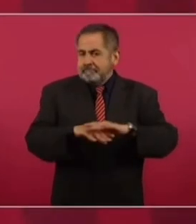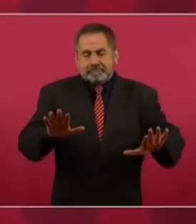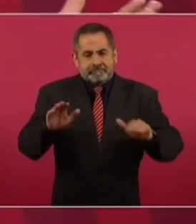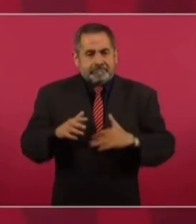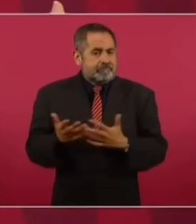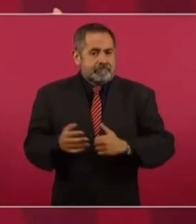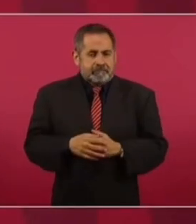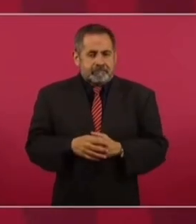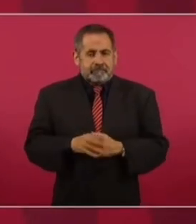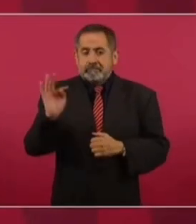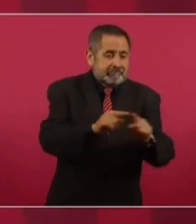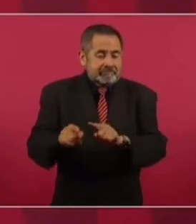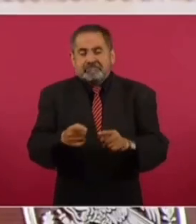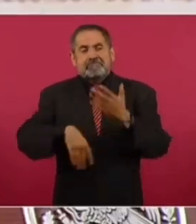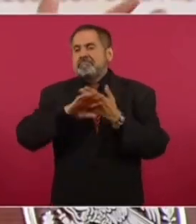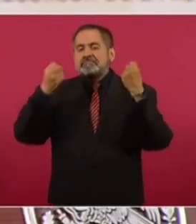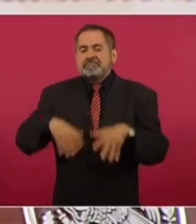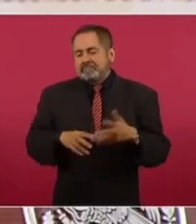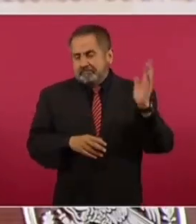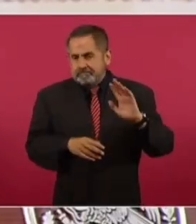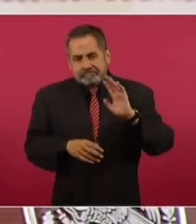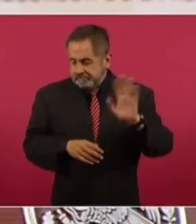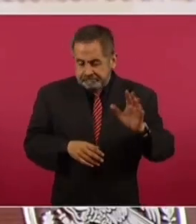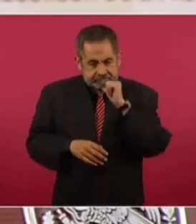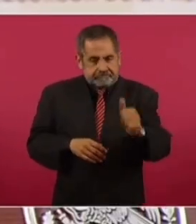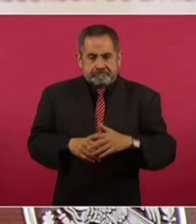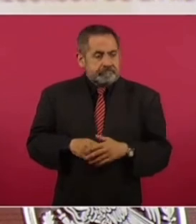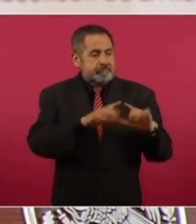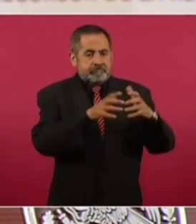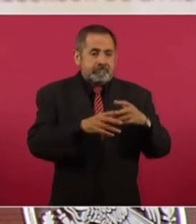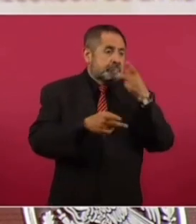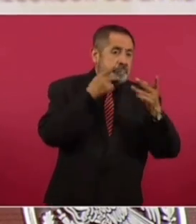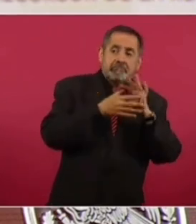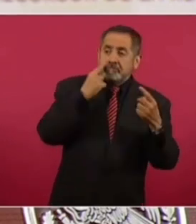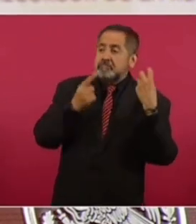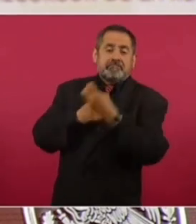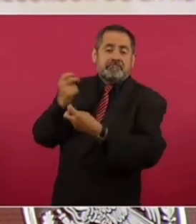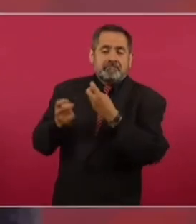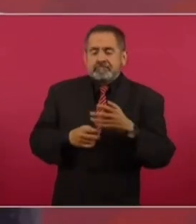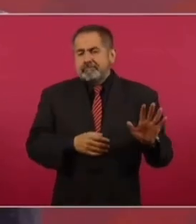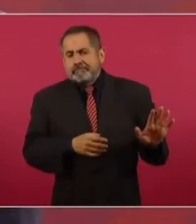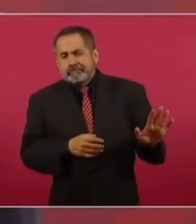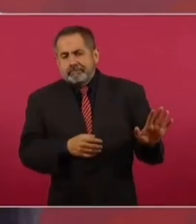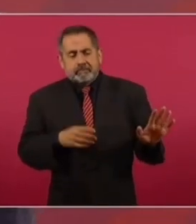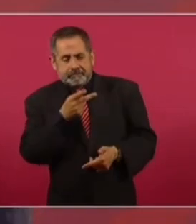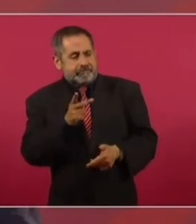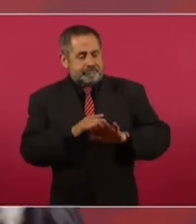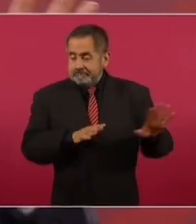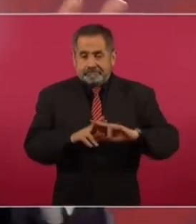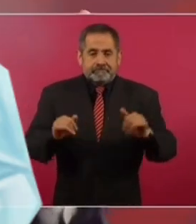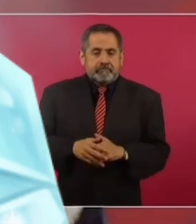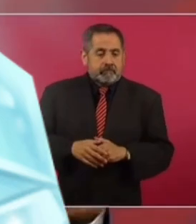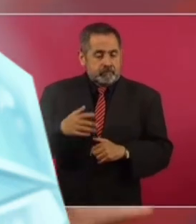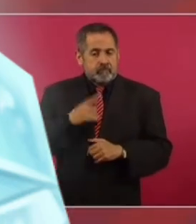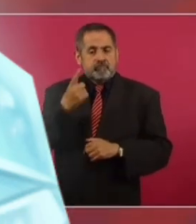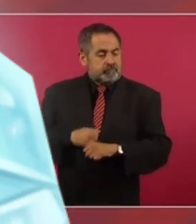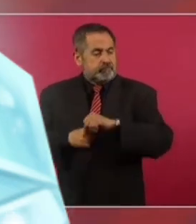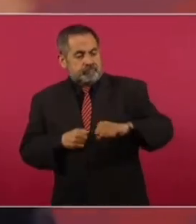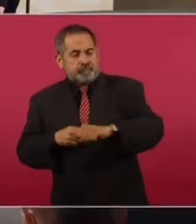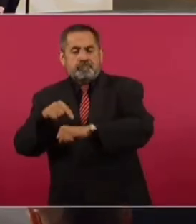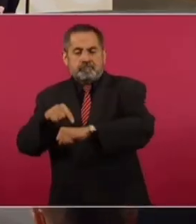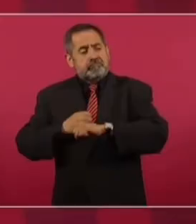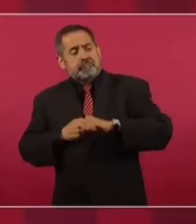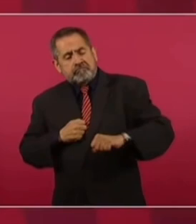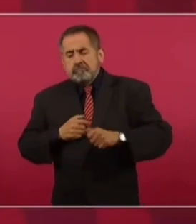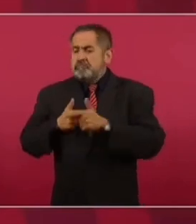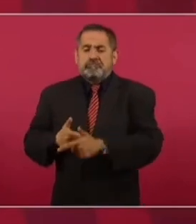hubiesen destrozado estos mafiosos con sus voceros. No hubiese yo resistido. Mi escudo, lo que me protege, es